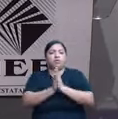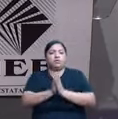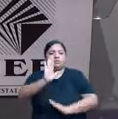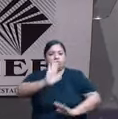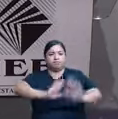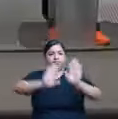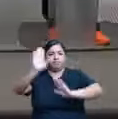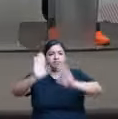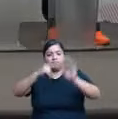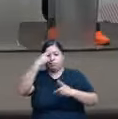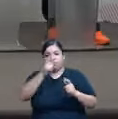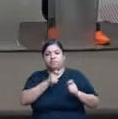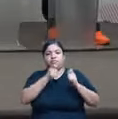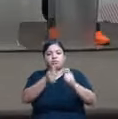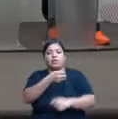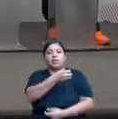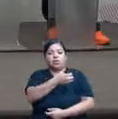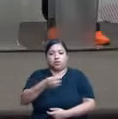mano para asignarles.